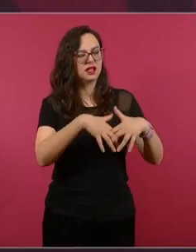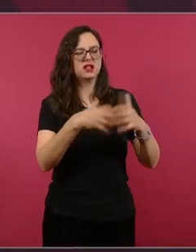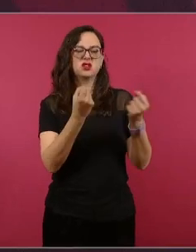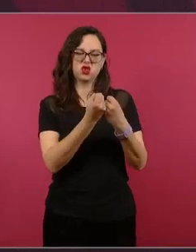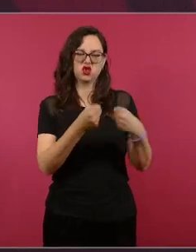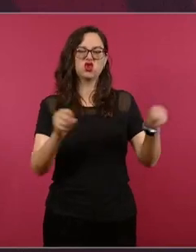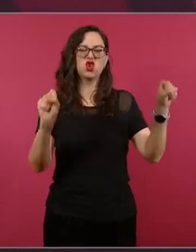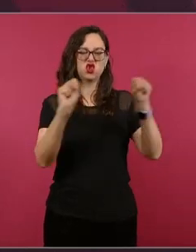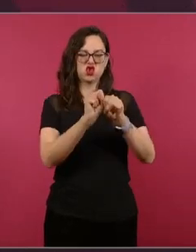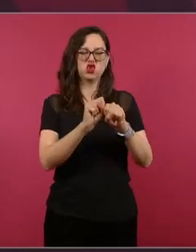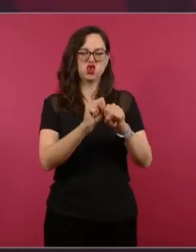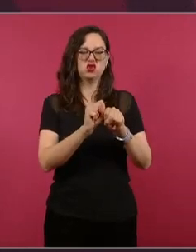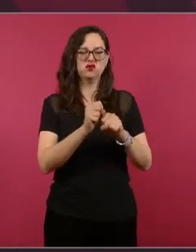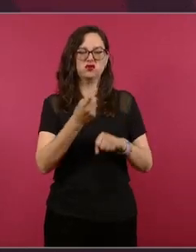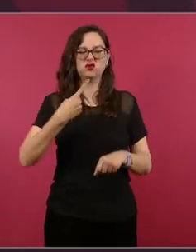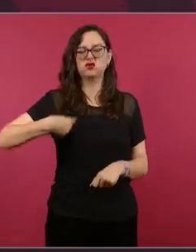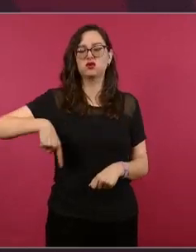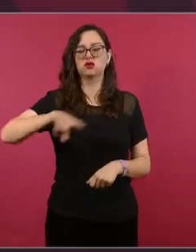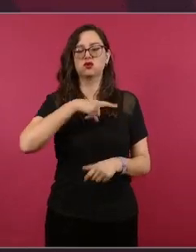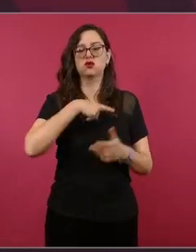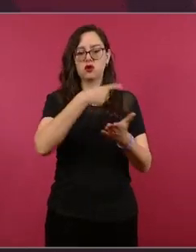y compró,